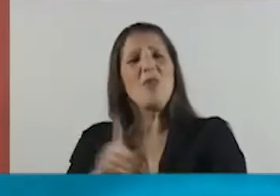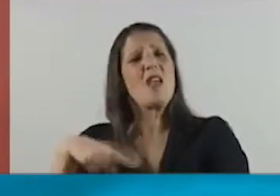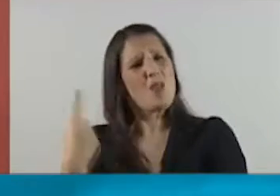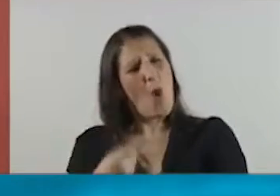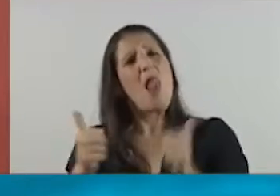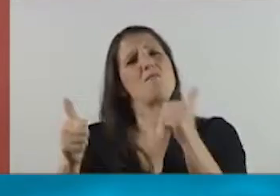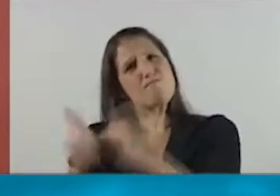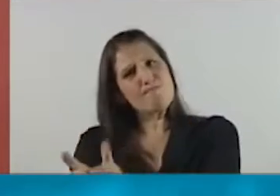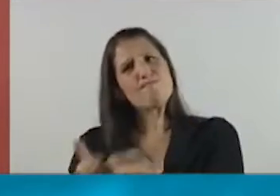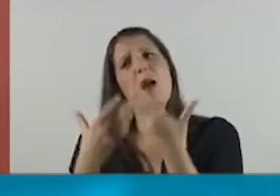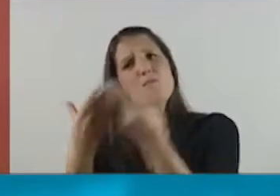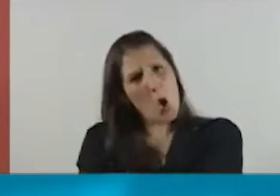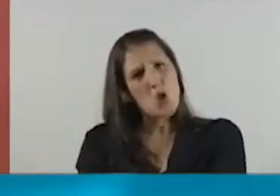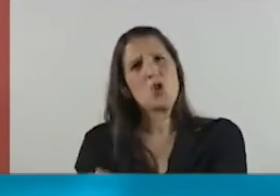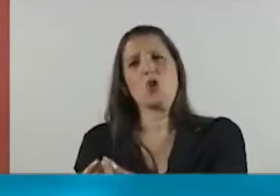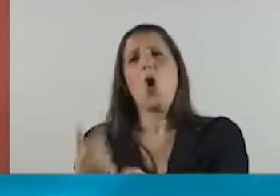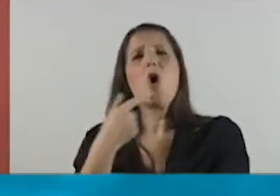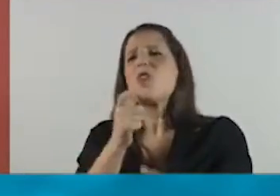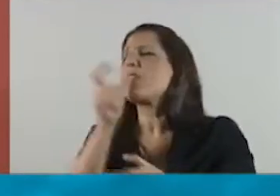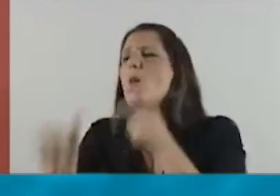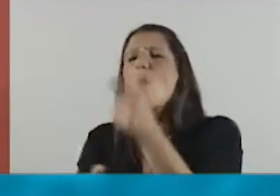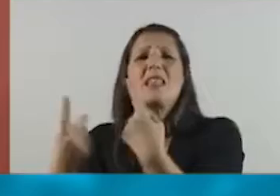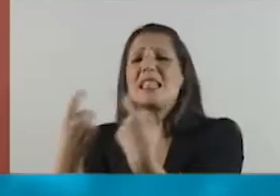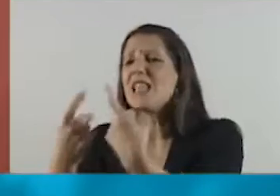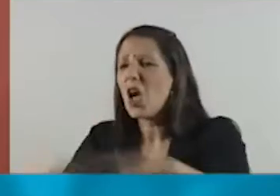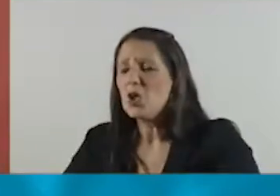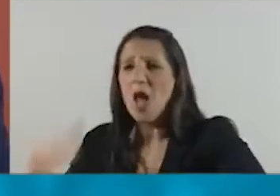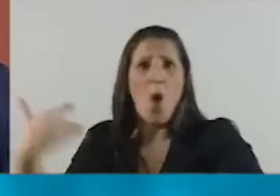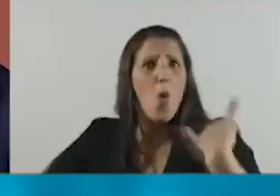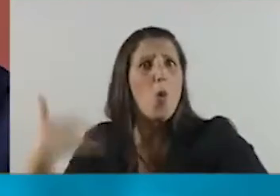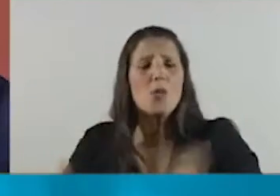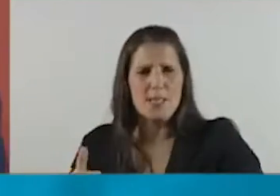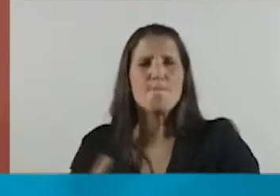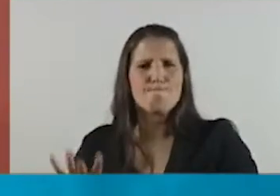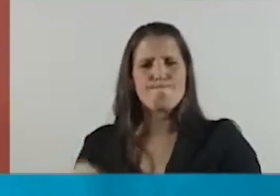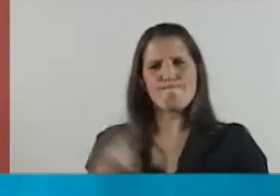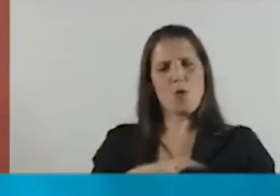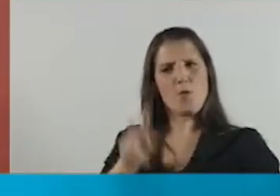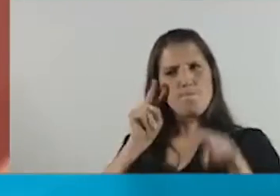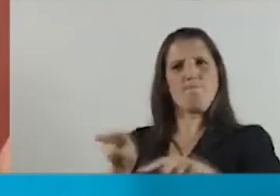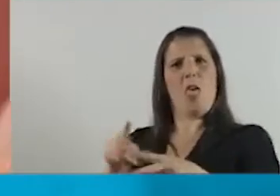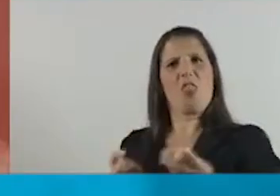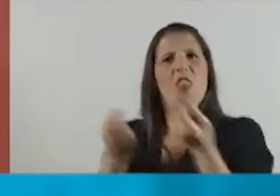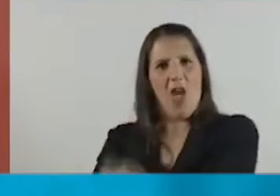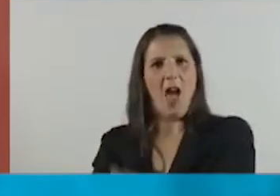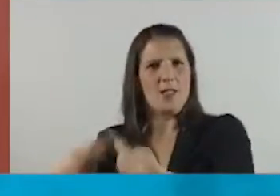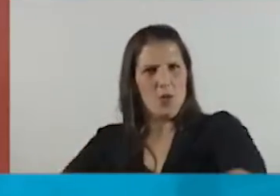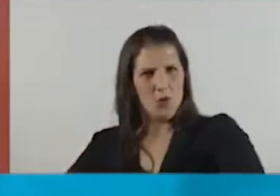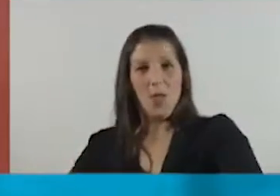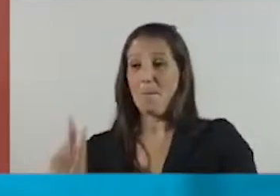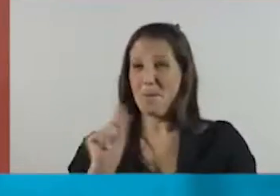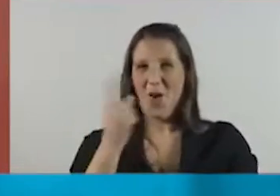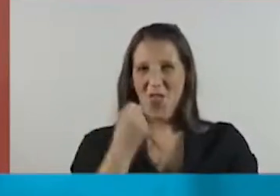vamos a dar respuestas concretas donde haya más urgencias por eso hace pocos días